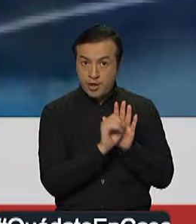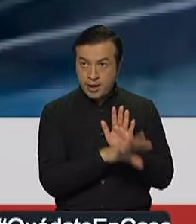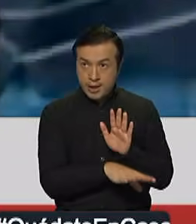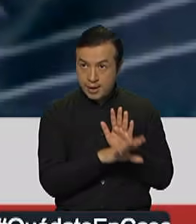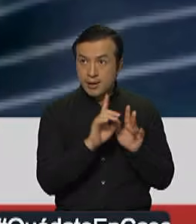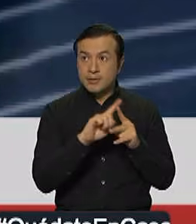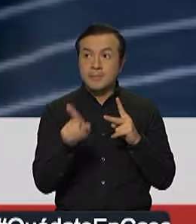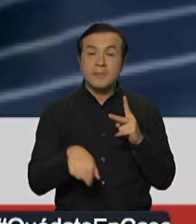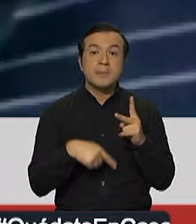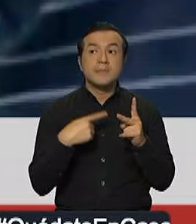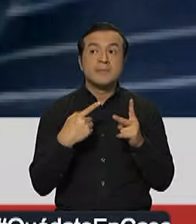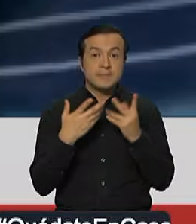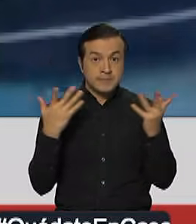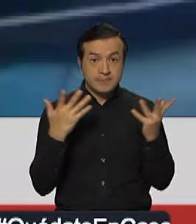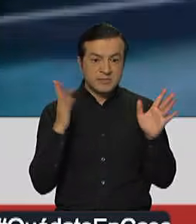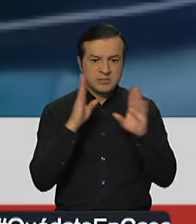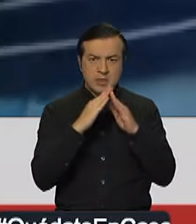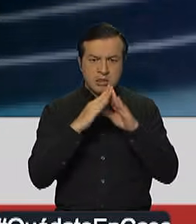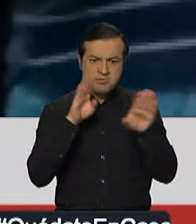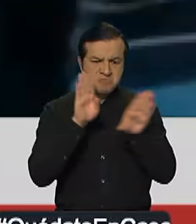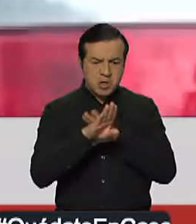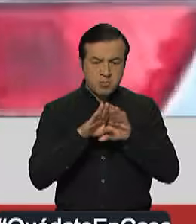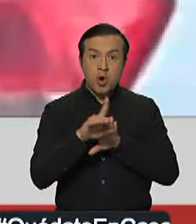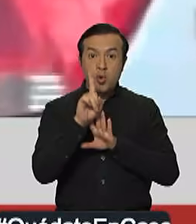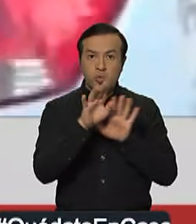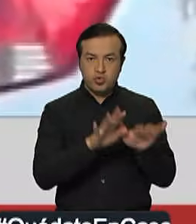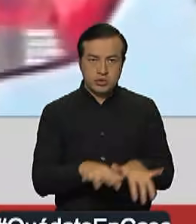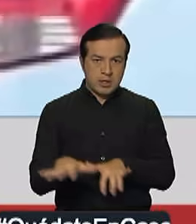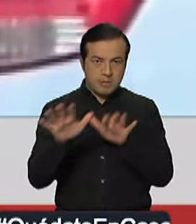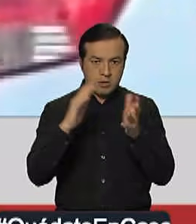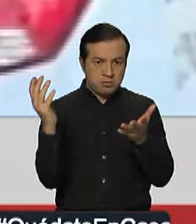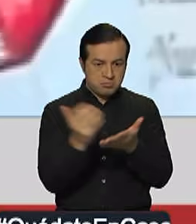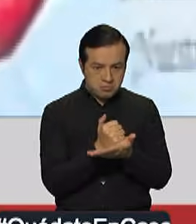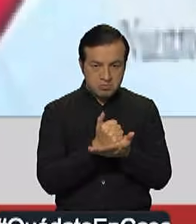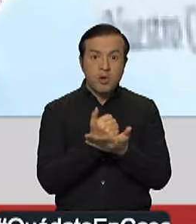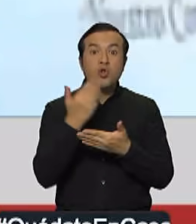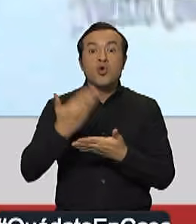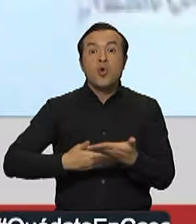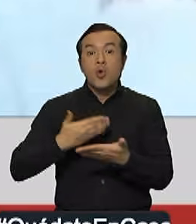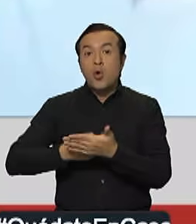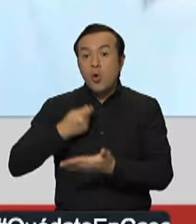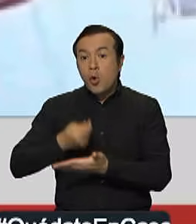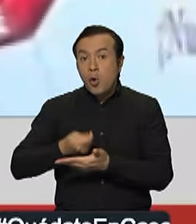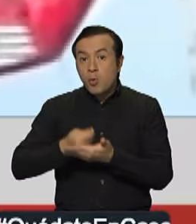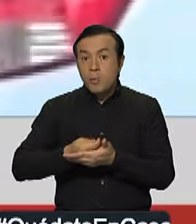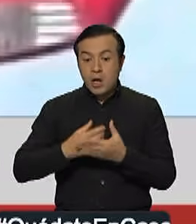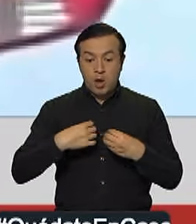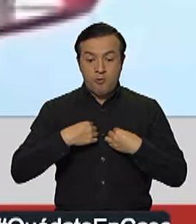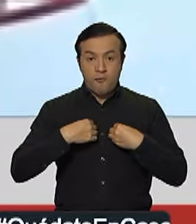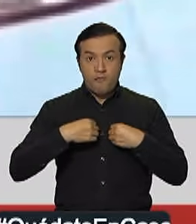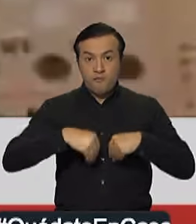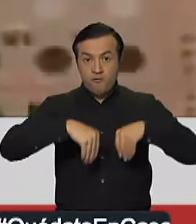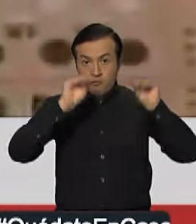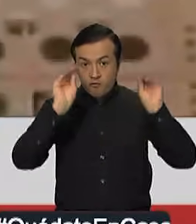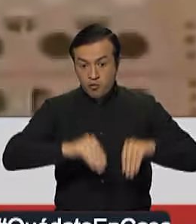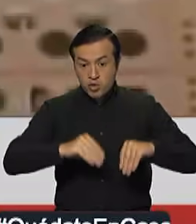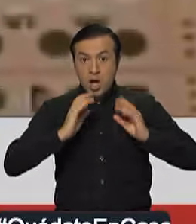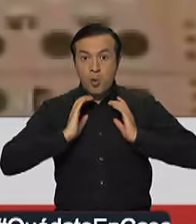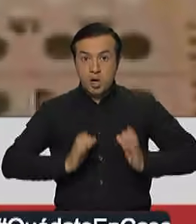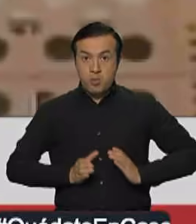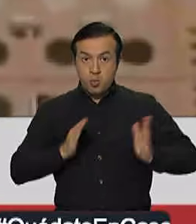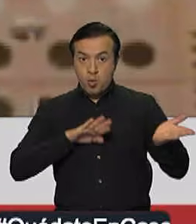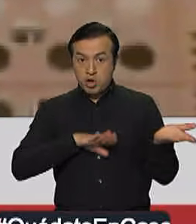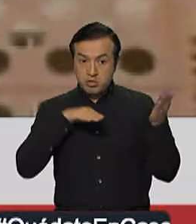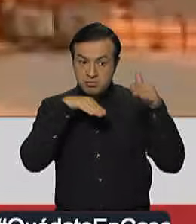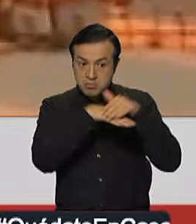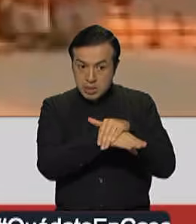humano. En los allanamientos se incautaron un CPU, documentos relacionados a la compra de fundas para cadáveres, y se tomaron 3